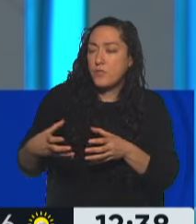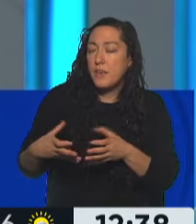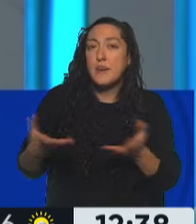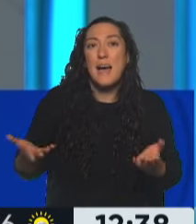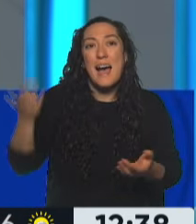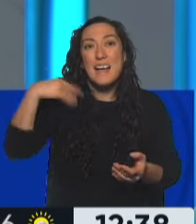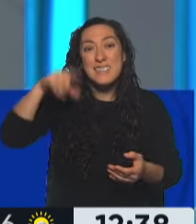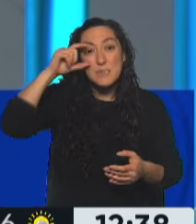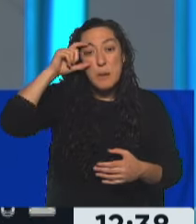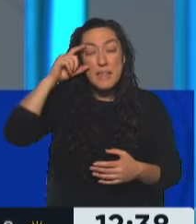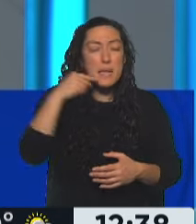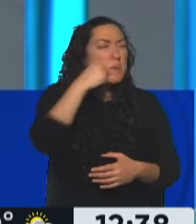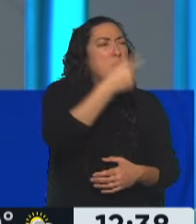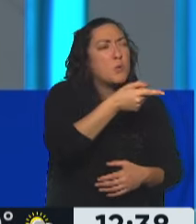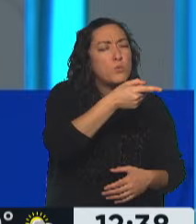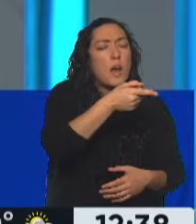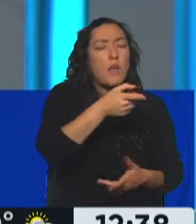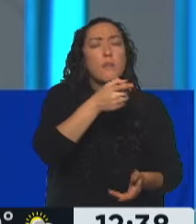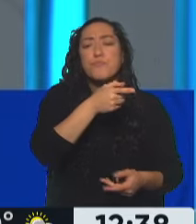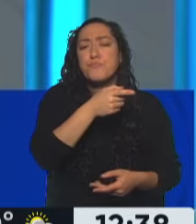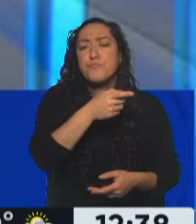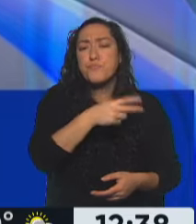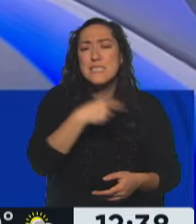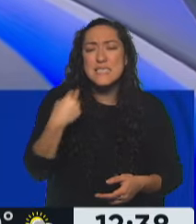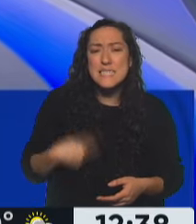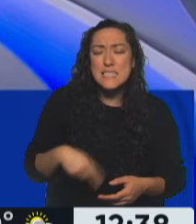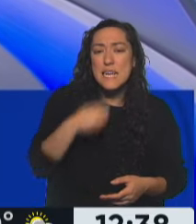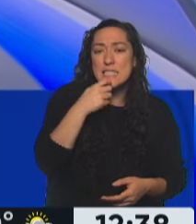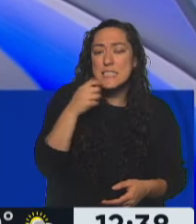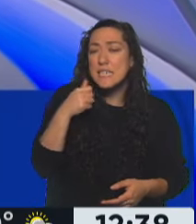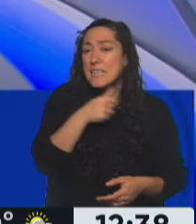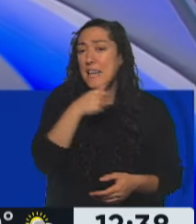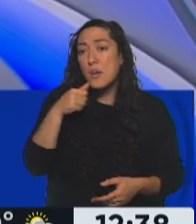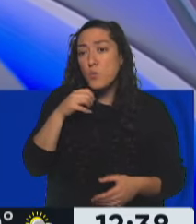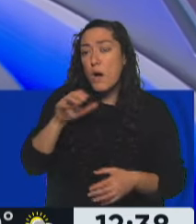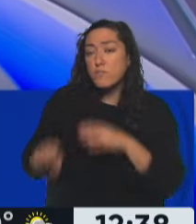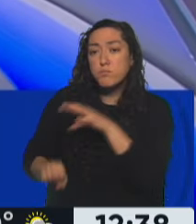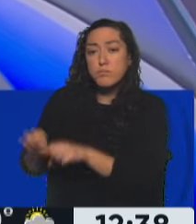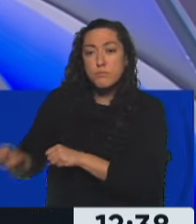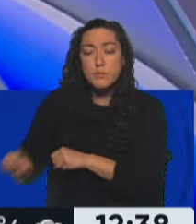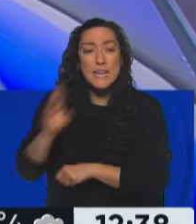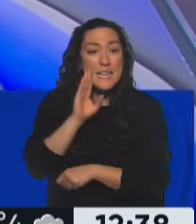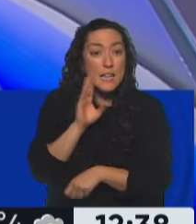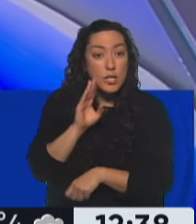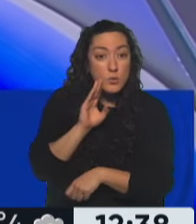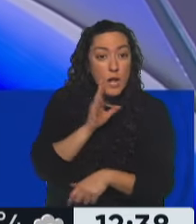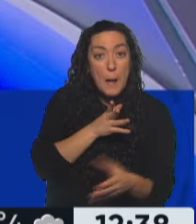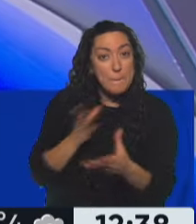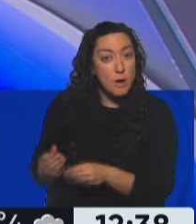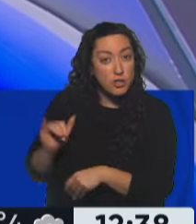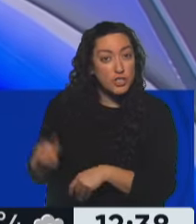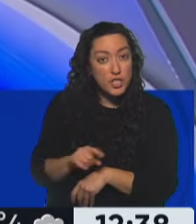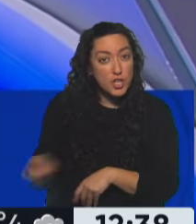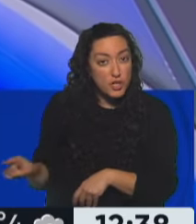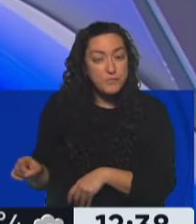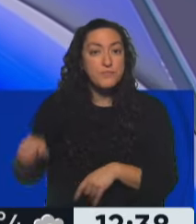Biden, que le preguntaron directamente si China invadiera Taiwán, Estados Unidos saldría a respaldarlo. ¿Qué pasa